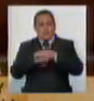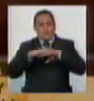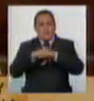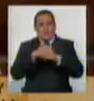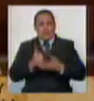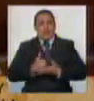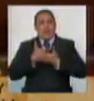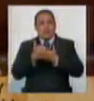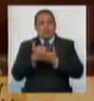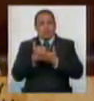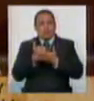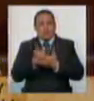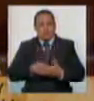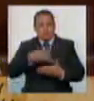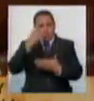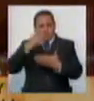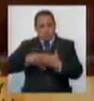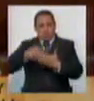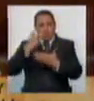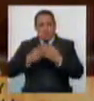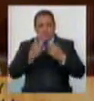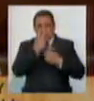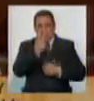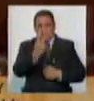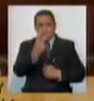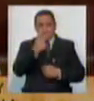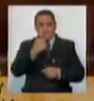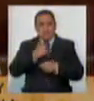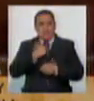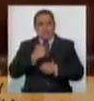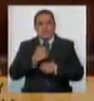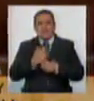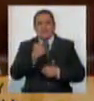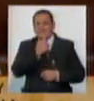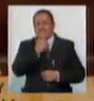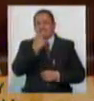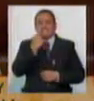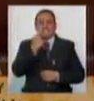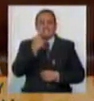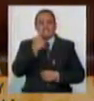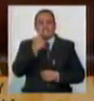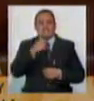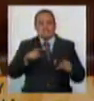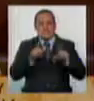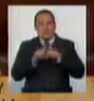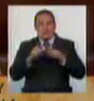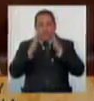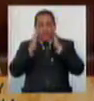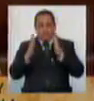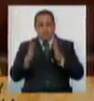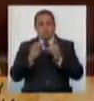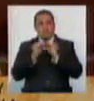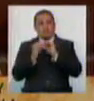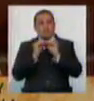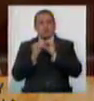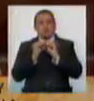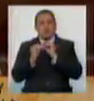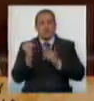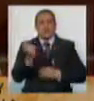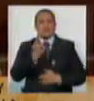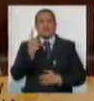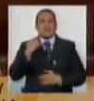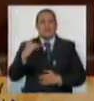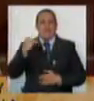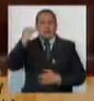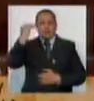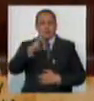el tamizaje de agudeza visual y actividades odontológicas preventivas y restaurativas en alumnos